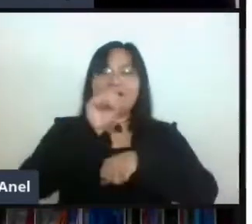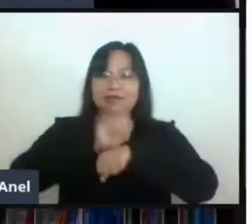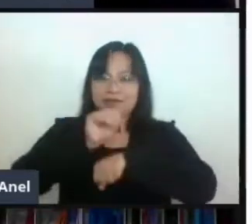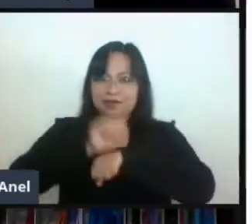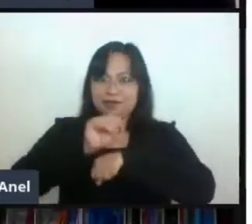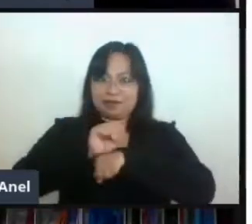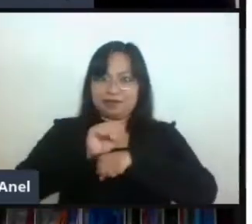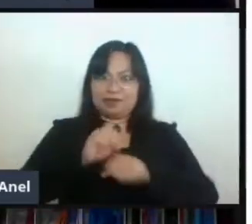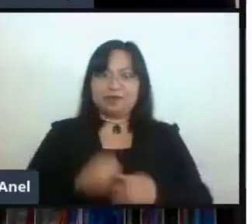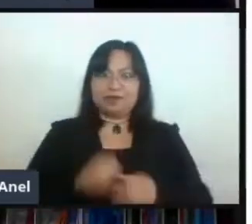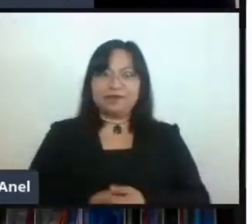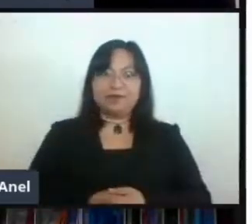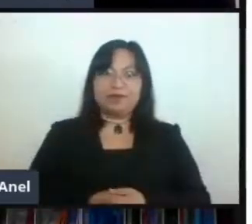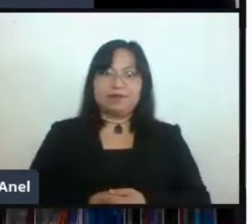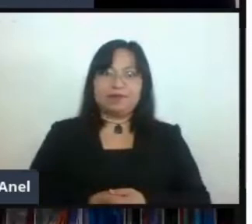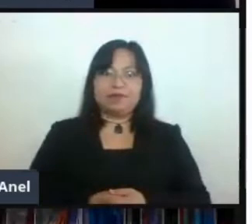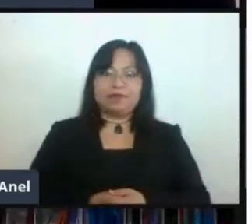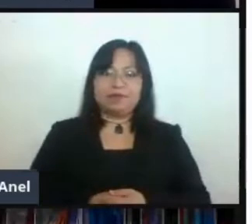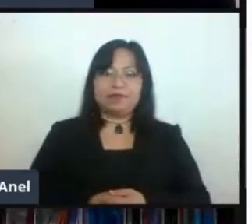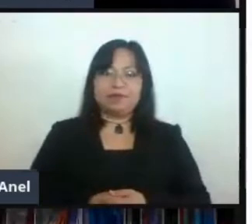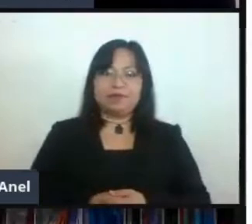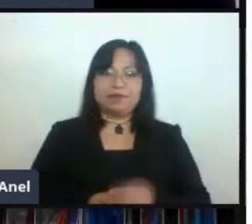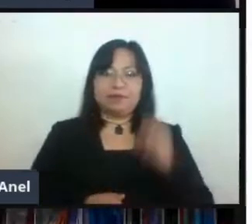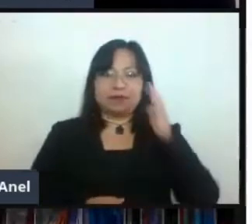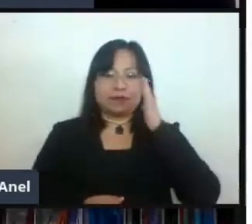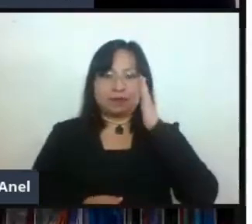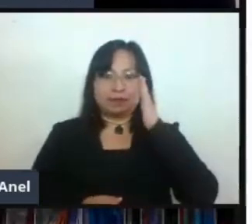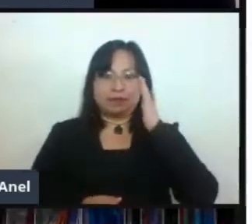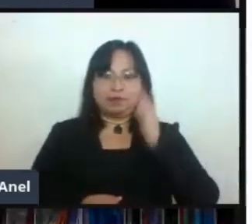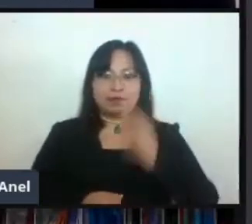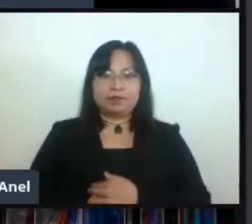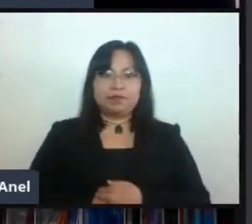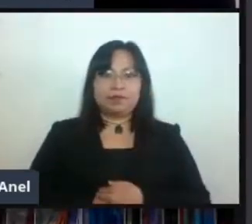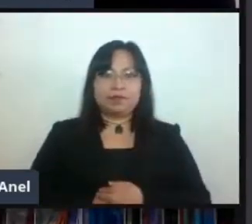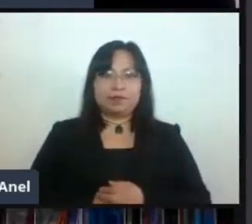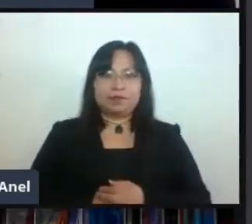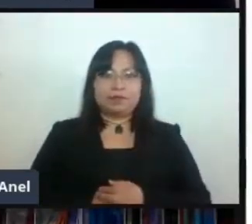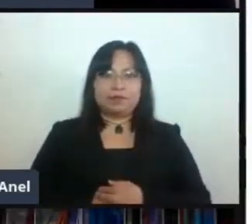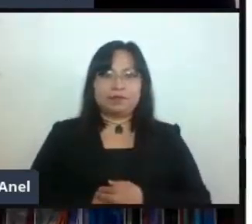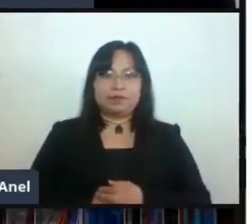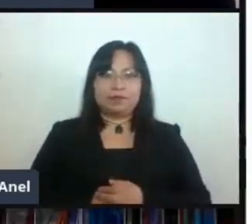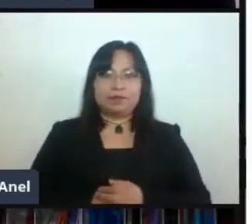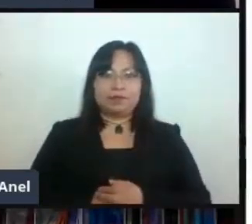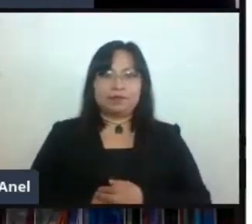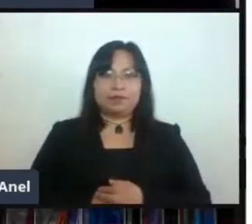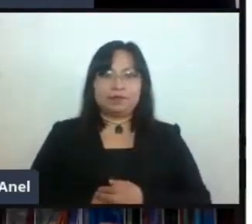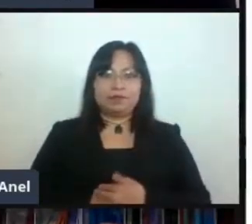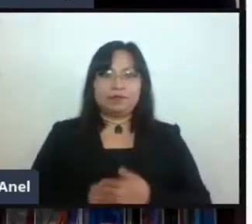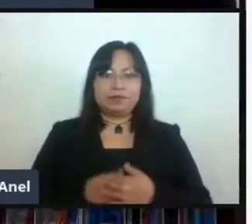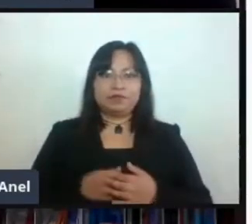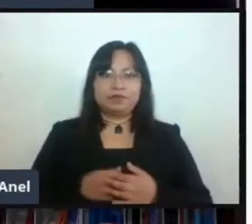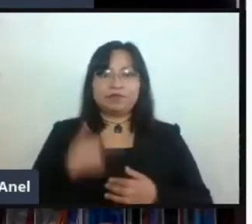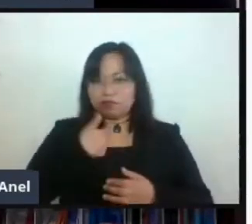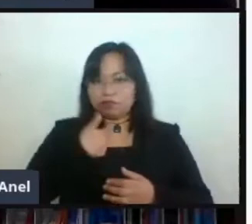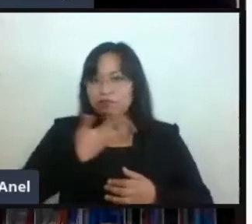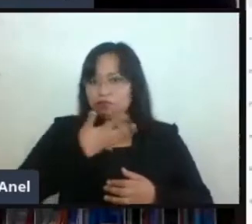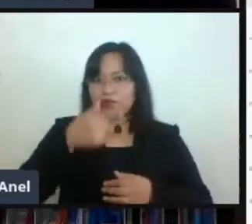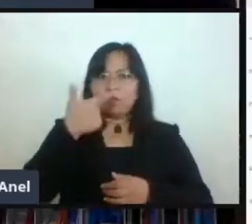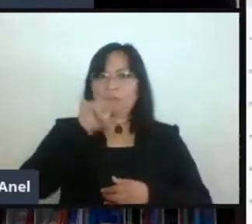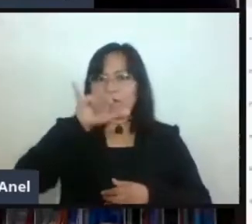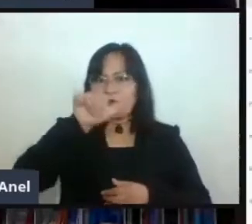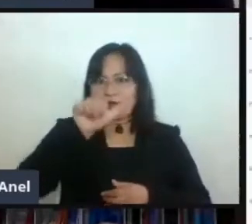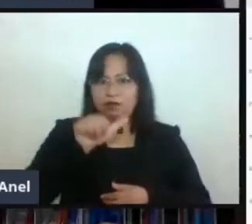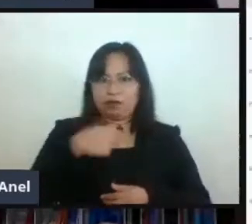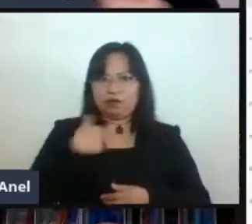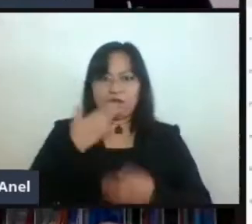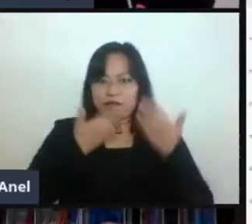cambiar aquí a una... tengo aquí una guía de estudio que quiero convertir en un formulario de